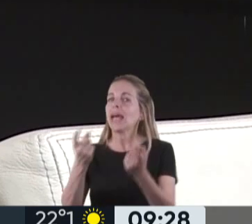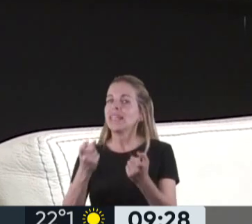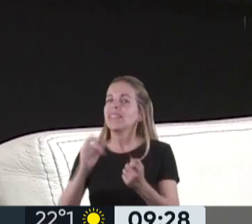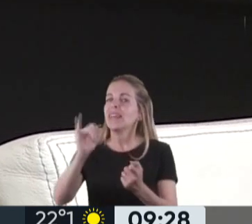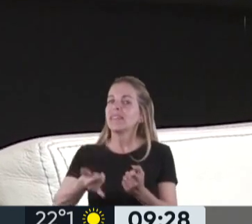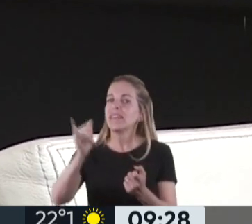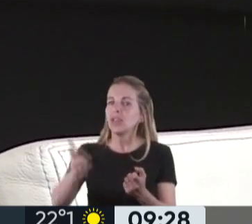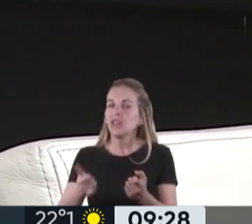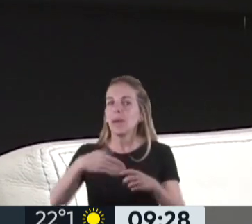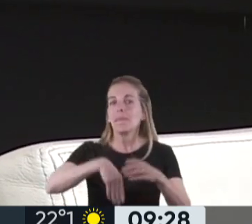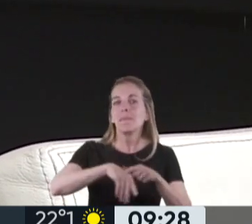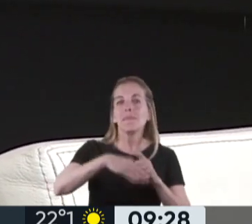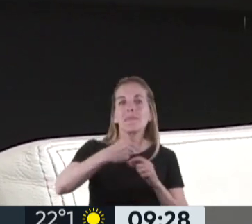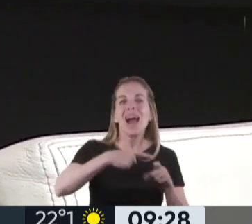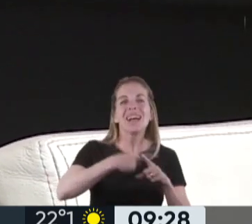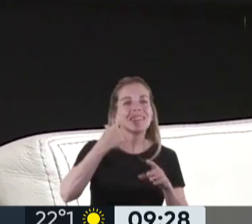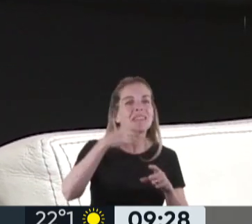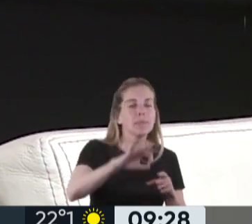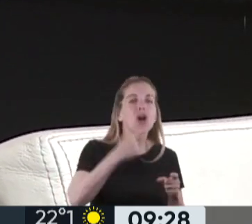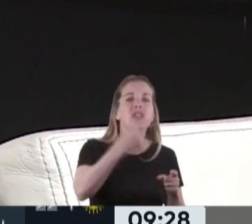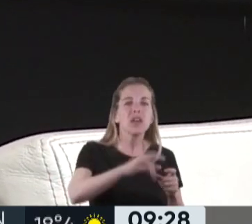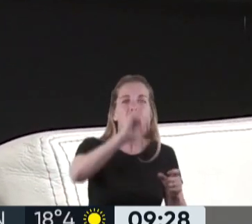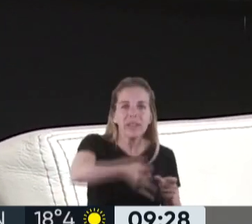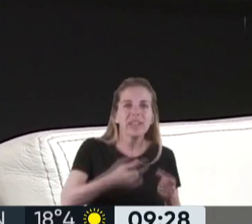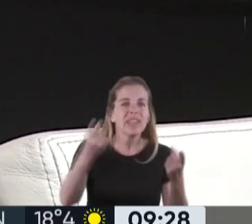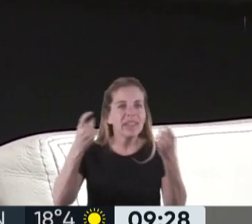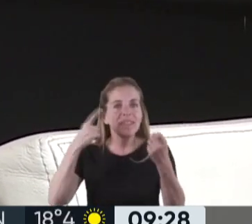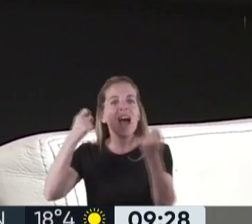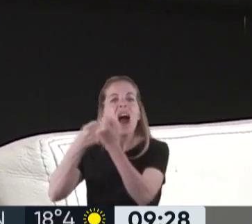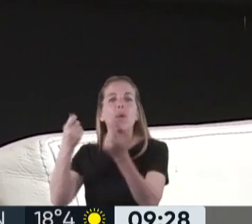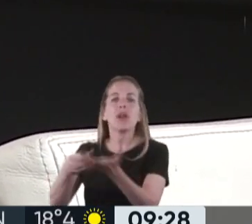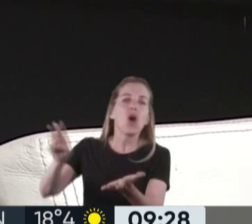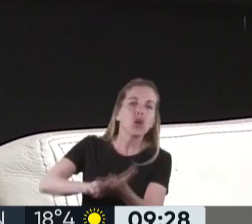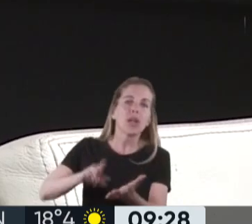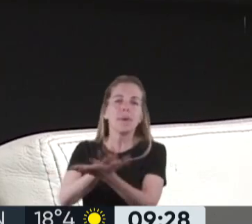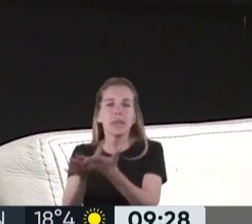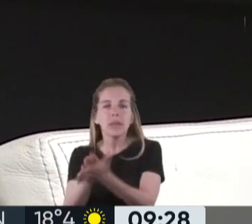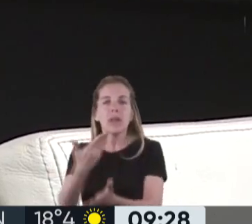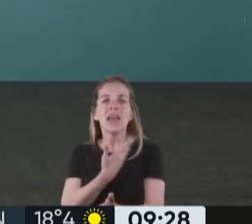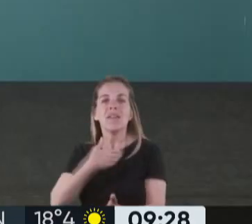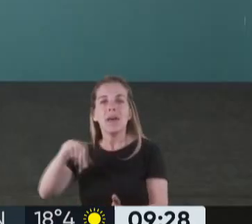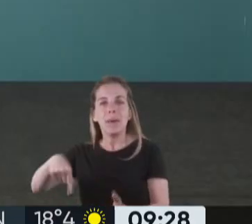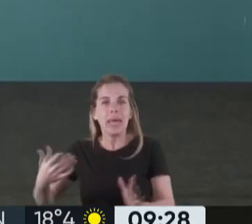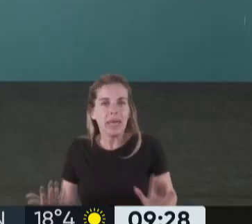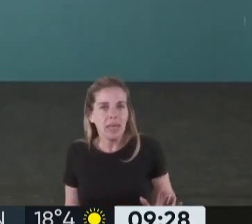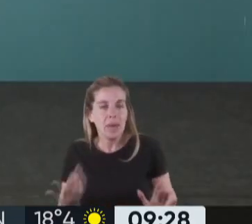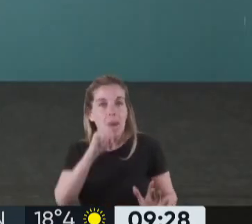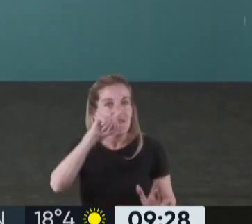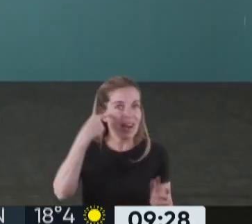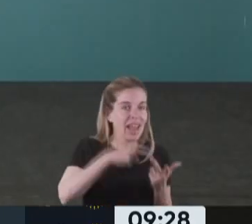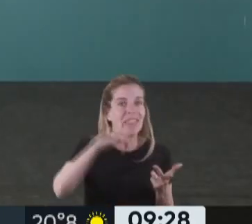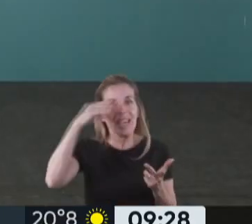Larroque, lo dijo Máximo Kirchner. El presidente habló con la vicepresidenta, teniendo en cuenta ella mañana va a dar